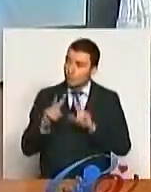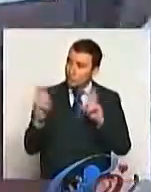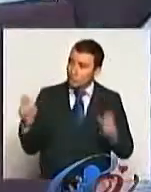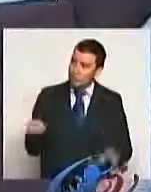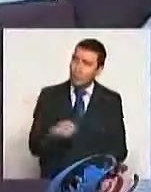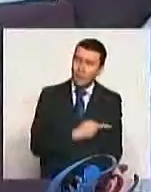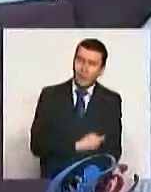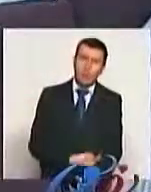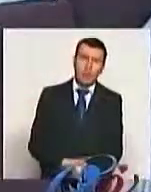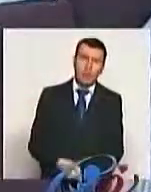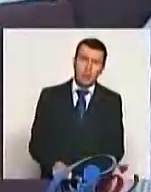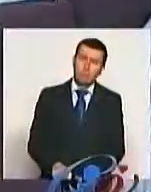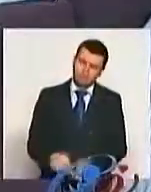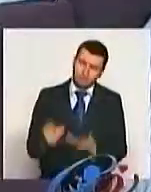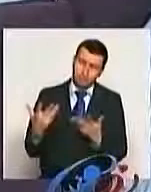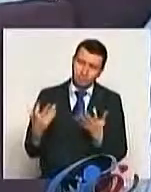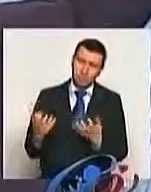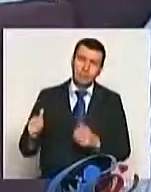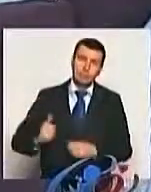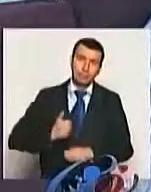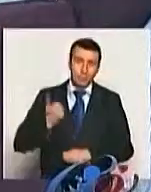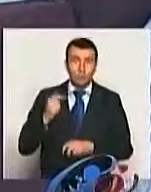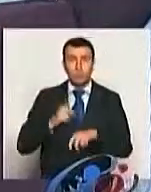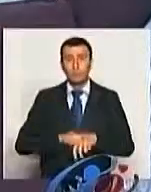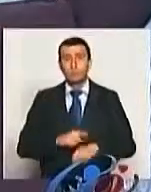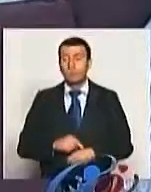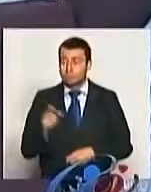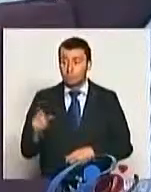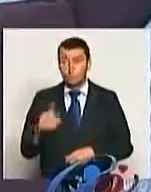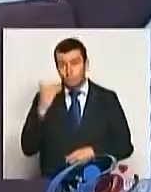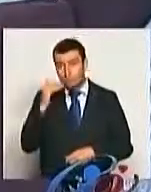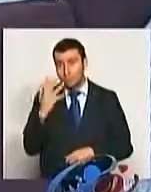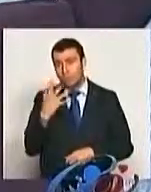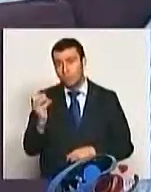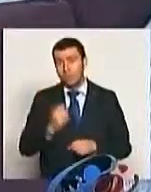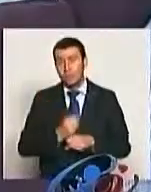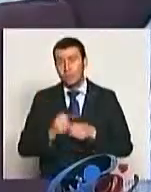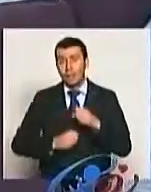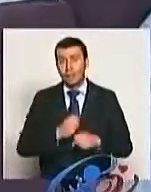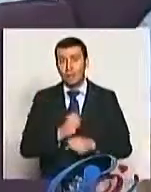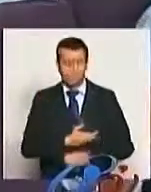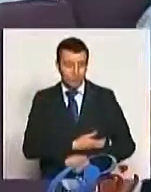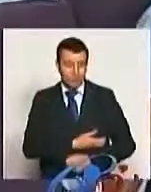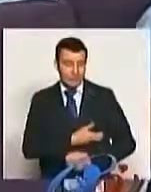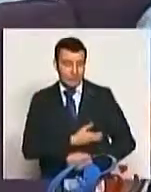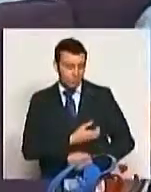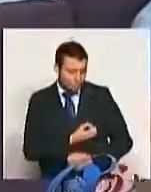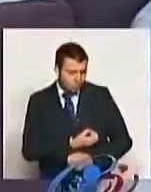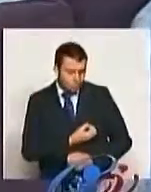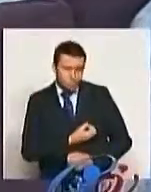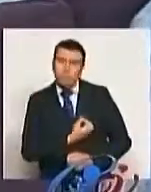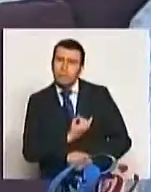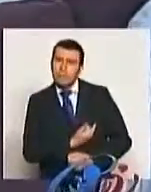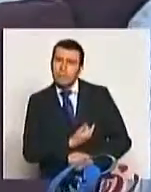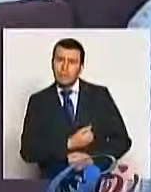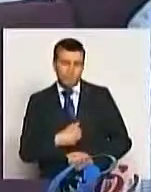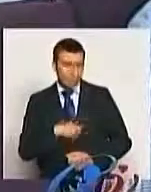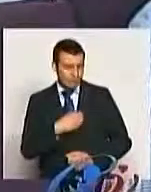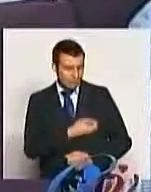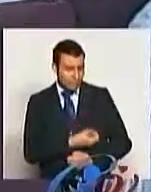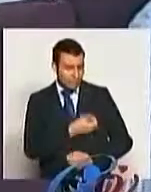de aprovechar al máximo este tiempo. Paciente de 50 años con una masa en el seno izquierdo, en el cuadrante